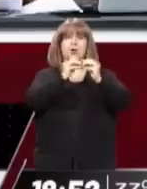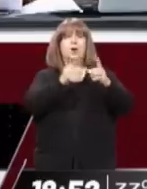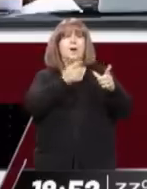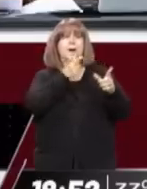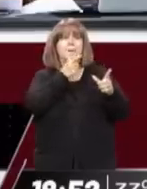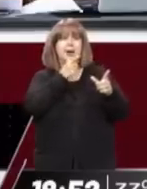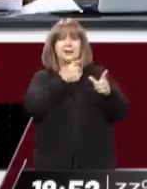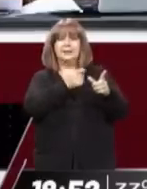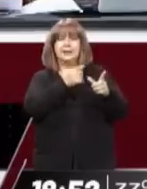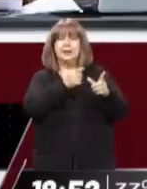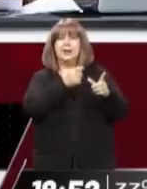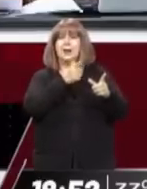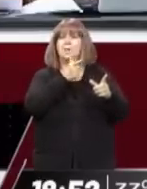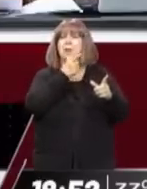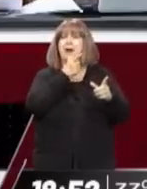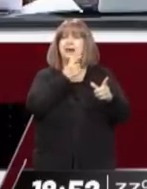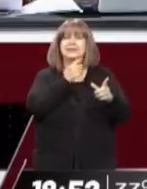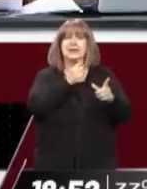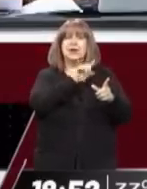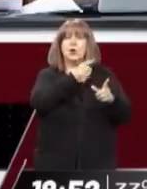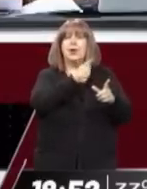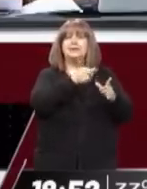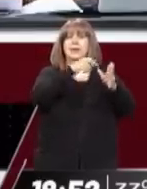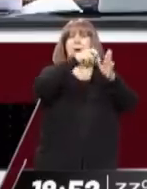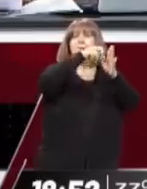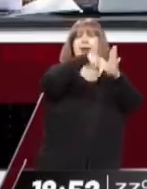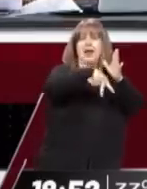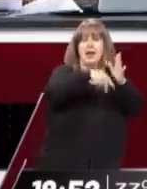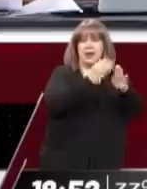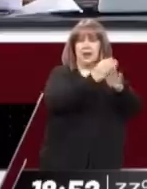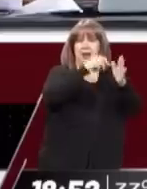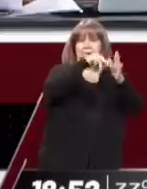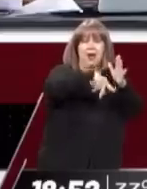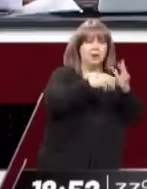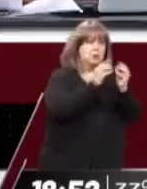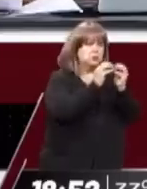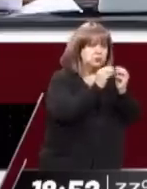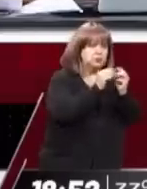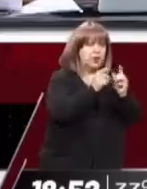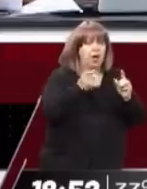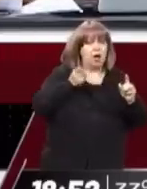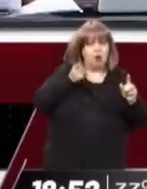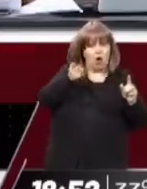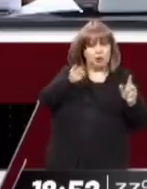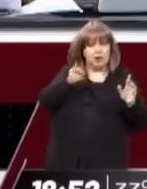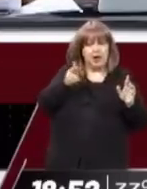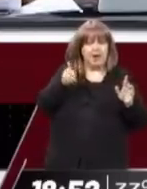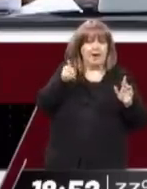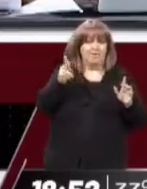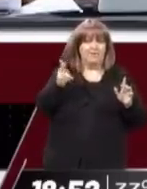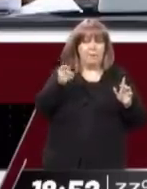ha habido una premeditación de decir, bueno, mira, vamos a ir a matar a este chico. Se le fue de las